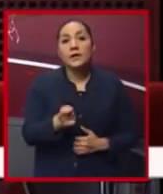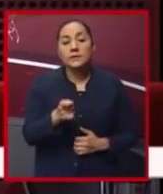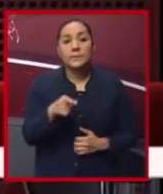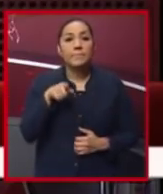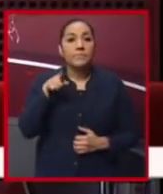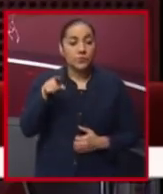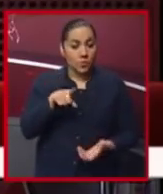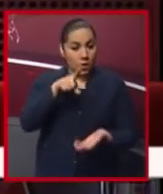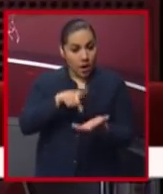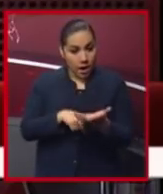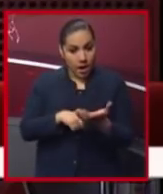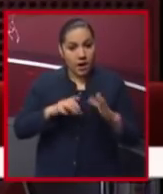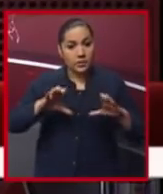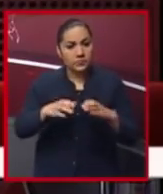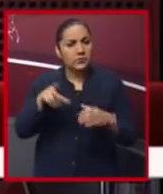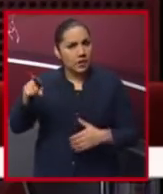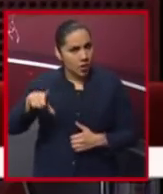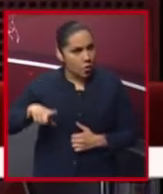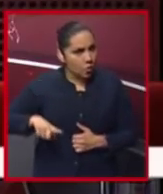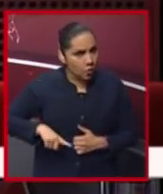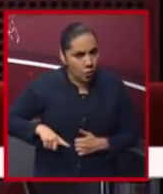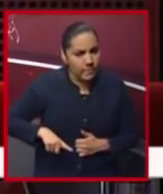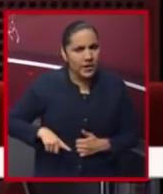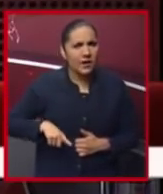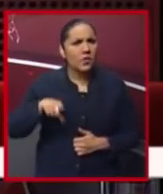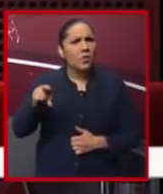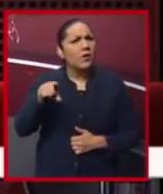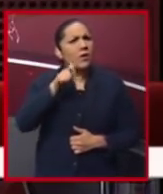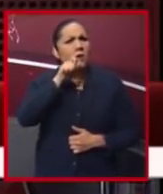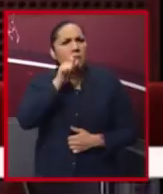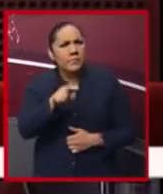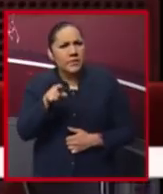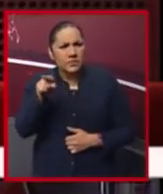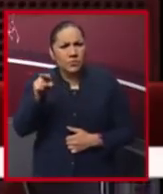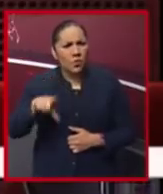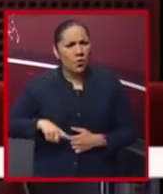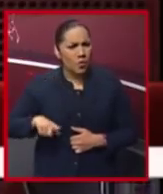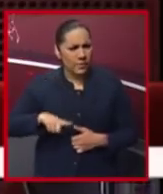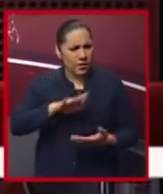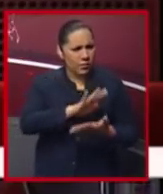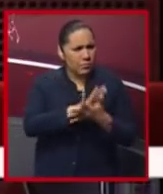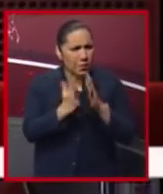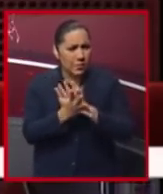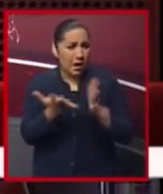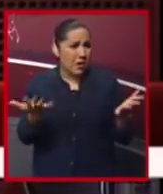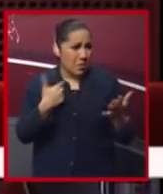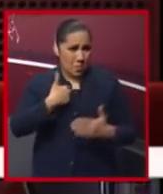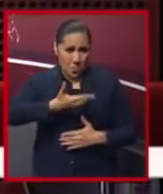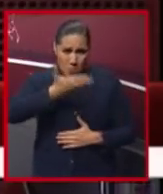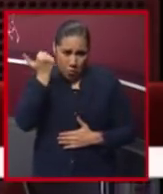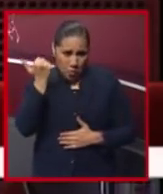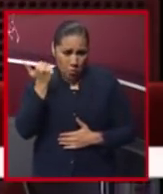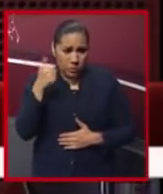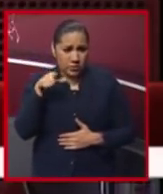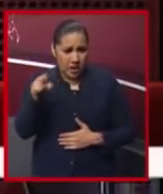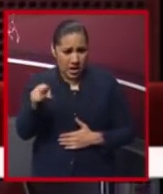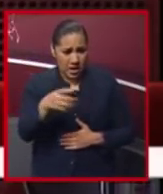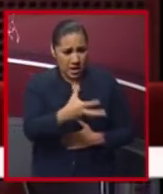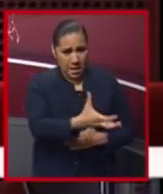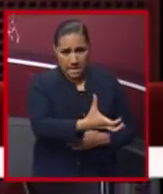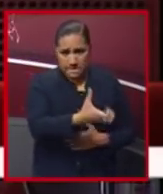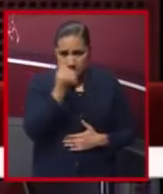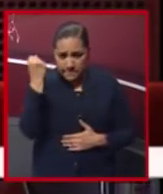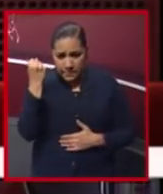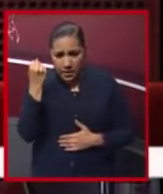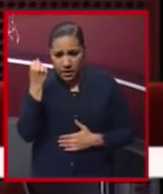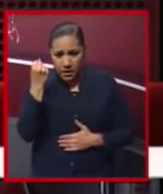los debe tener, no sabemos si los tienen en la SEAP. Secretaría. La SEAP,